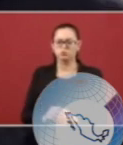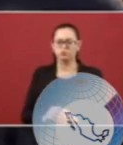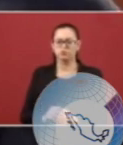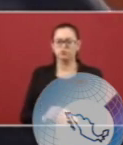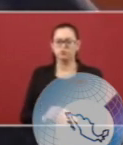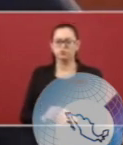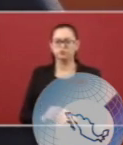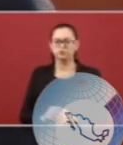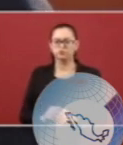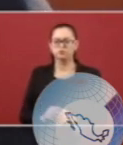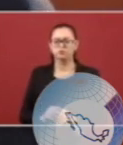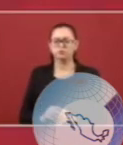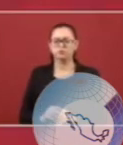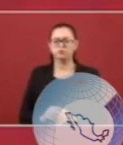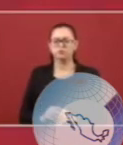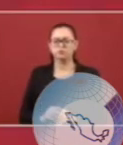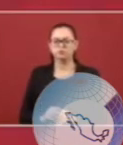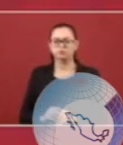utilizar